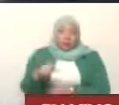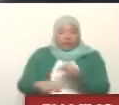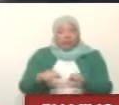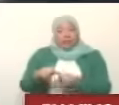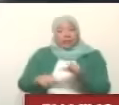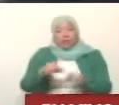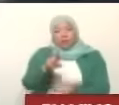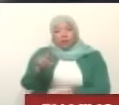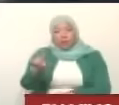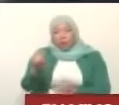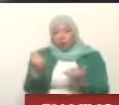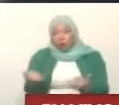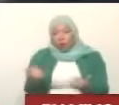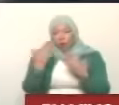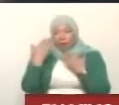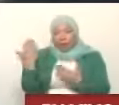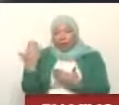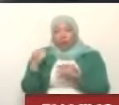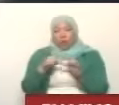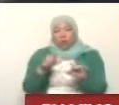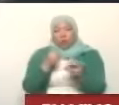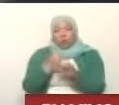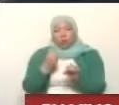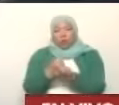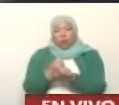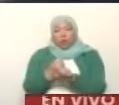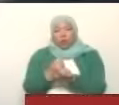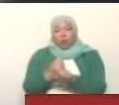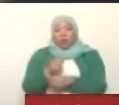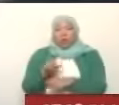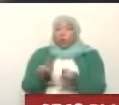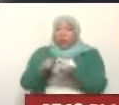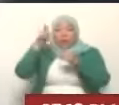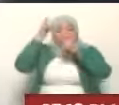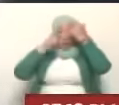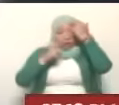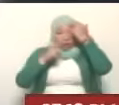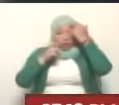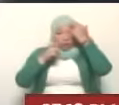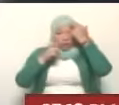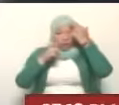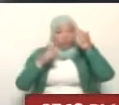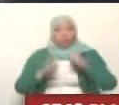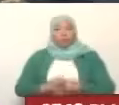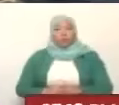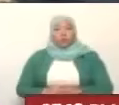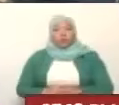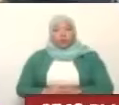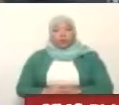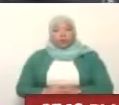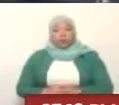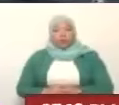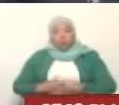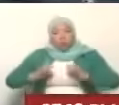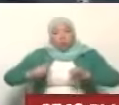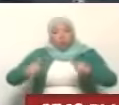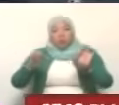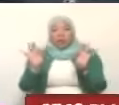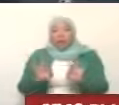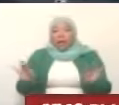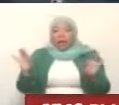XXI. Así que hemos continuado en el camino del comandante Chávez. El comandante Chávez abrió este camino cuando